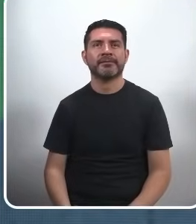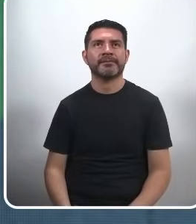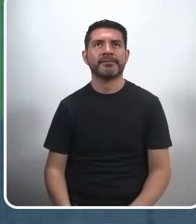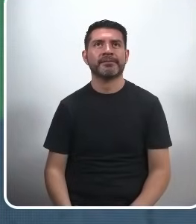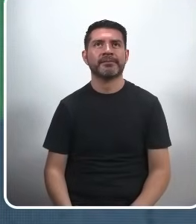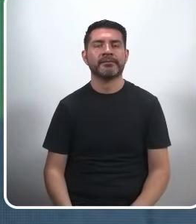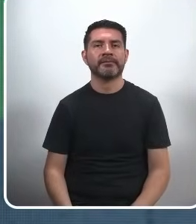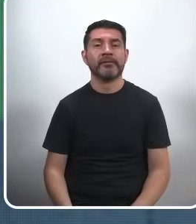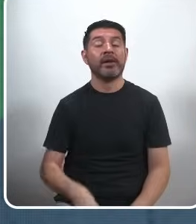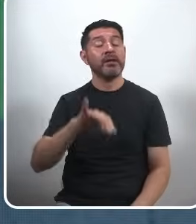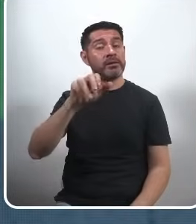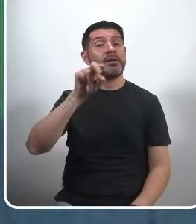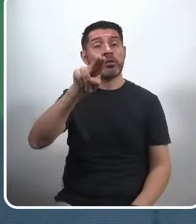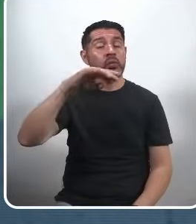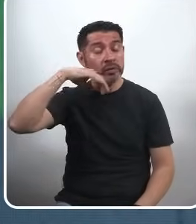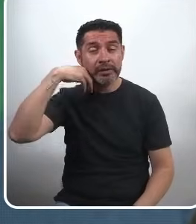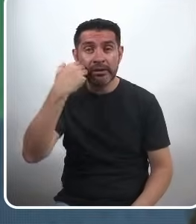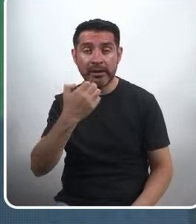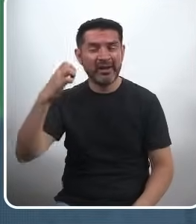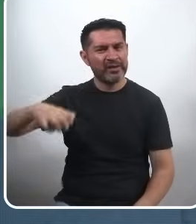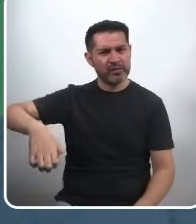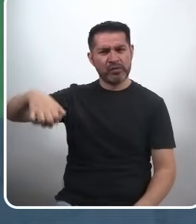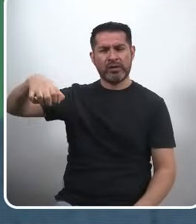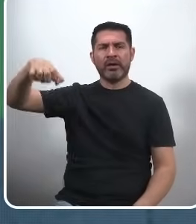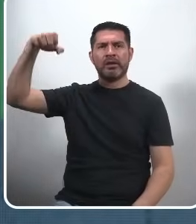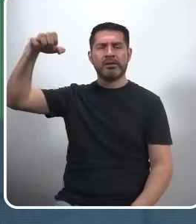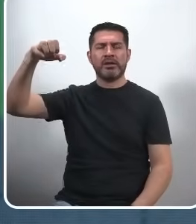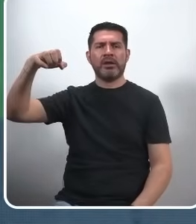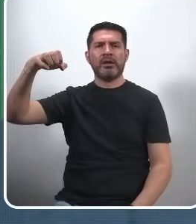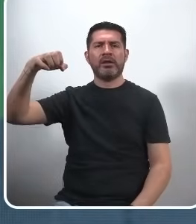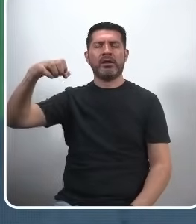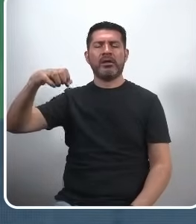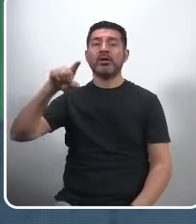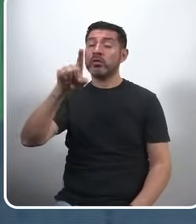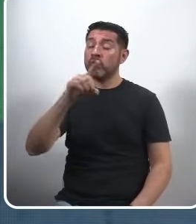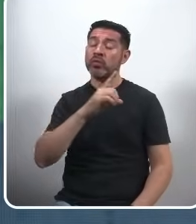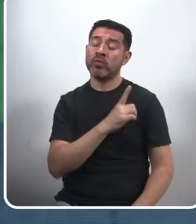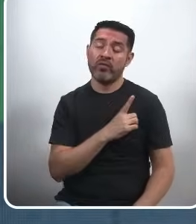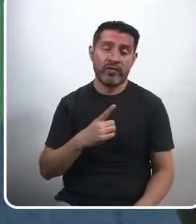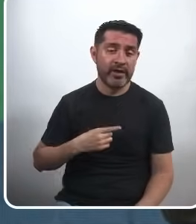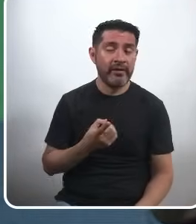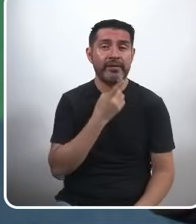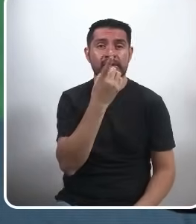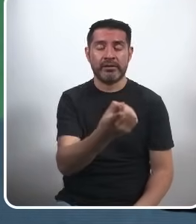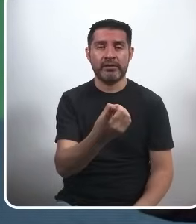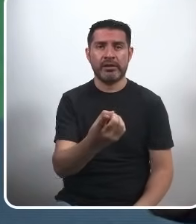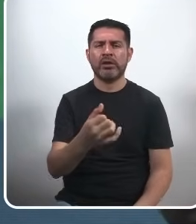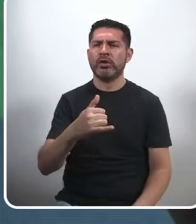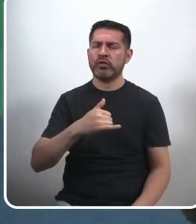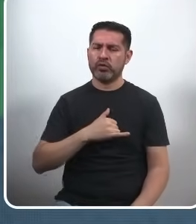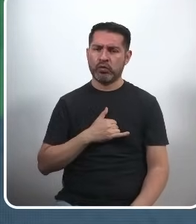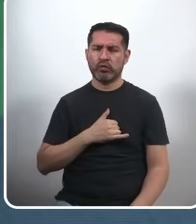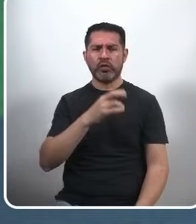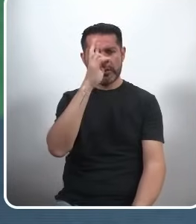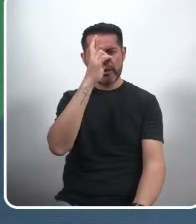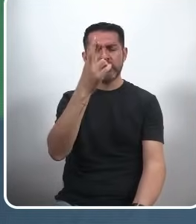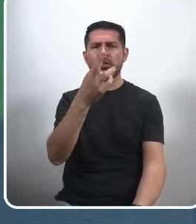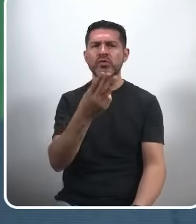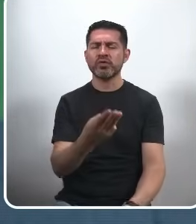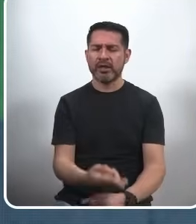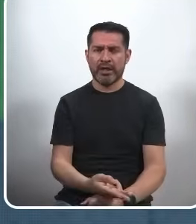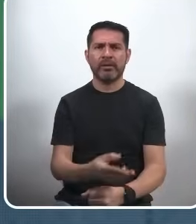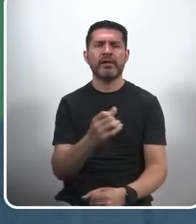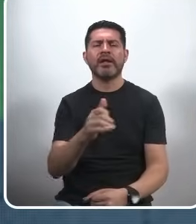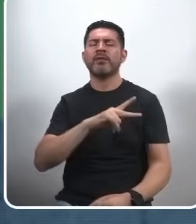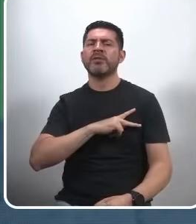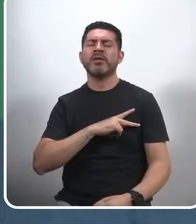Pero si vas a madurar, es tiempo de decir, yo voy a hacerme responsable de mi relación con Dios y voy a empezar a estar pendiente de